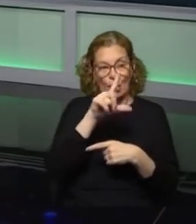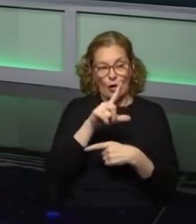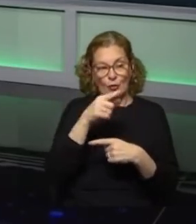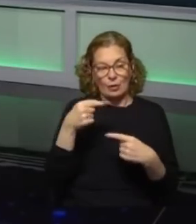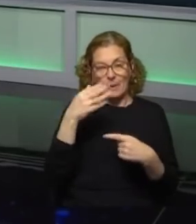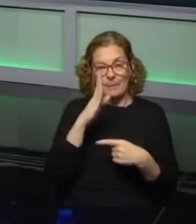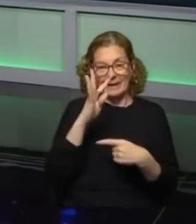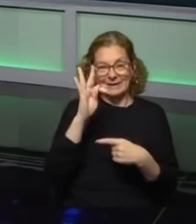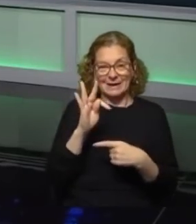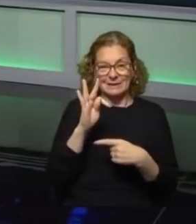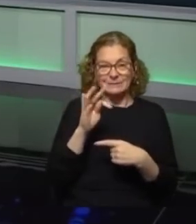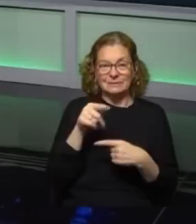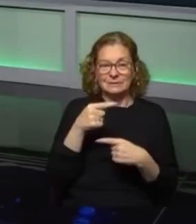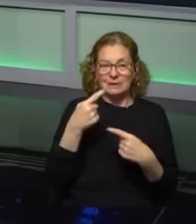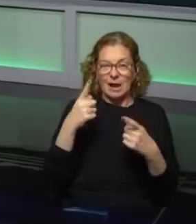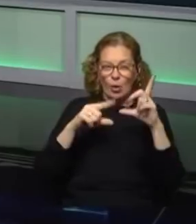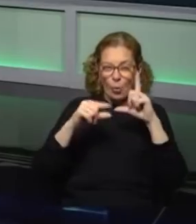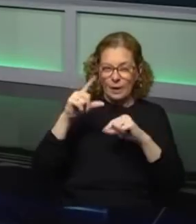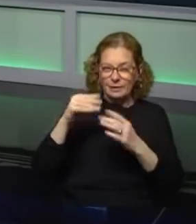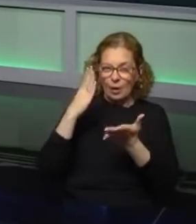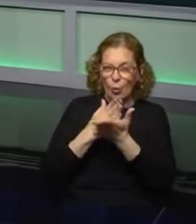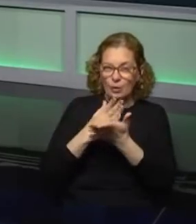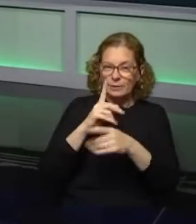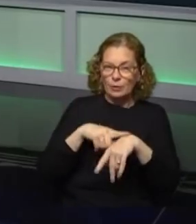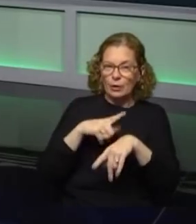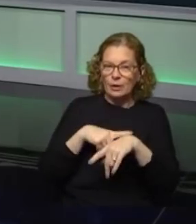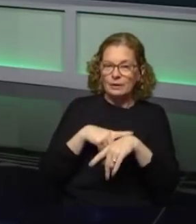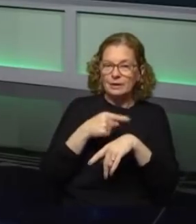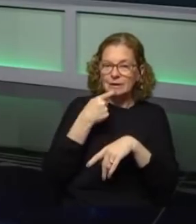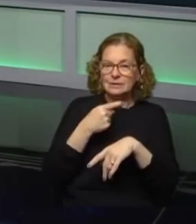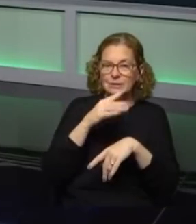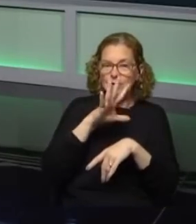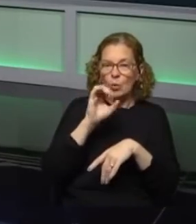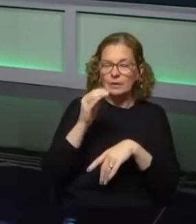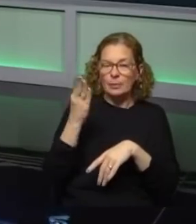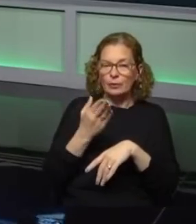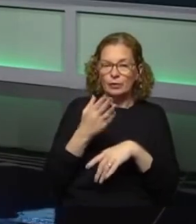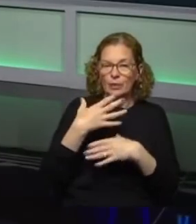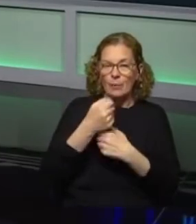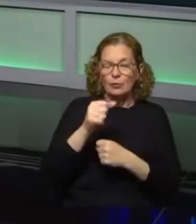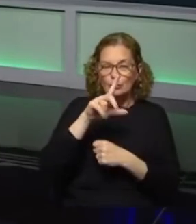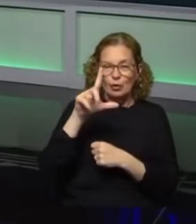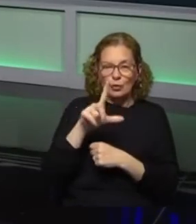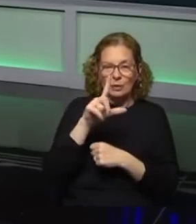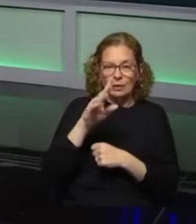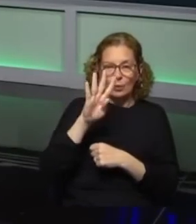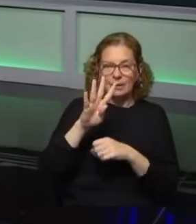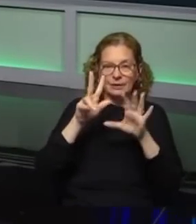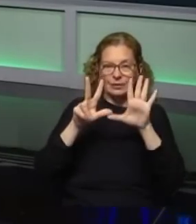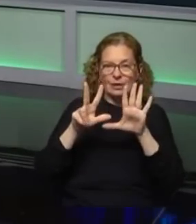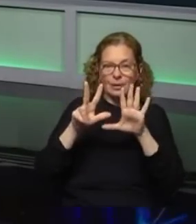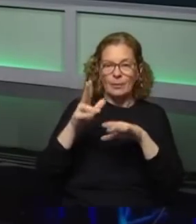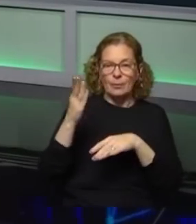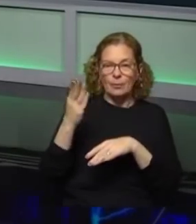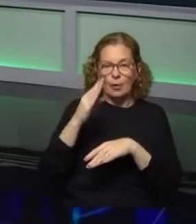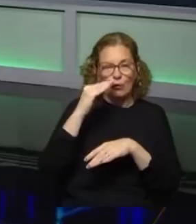PT Lula da Silva encuestas de último momento IP que está Estableciendo un 50% de apoyo para Lula un 43 para